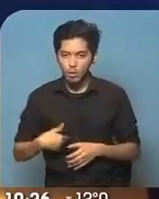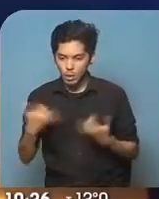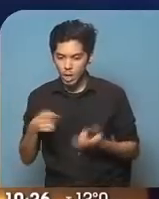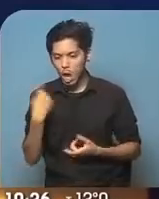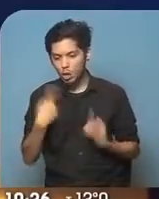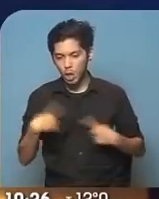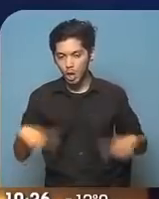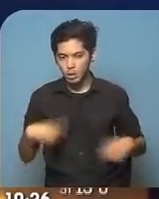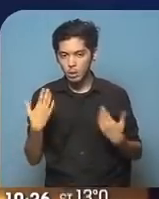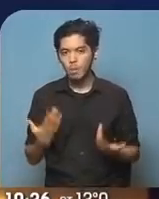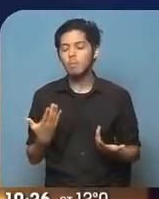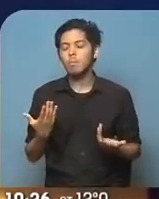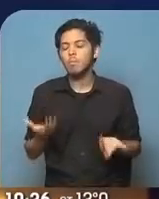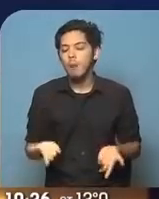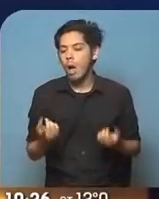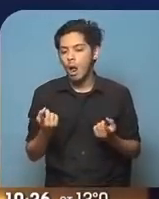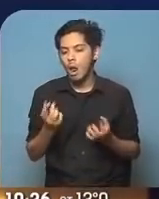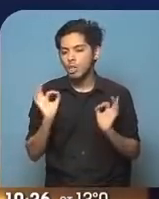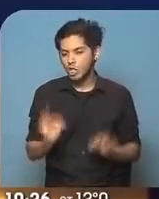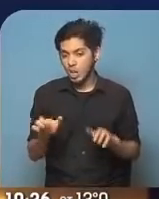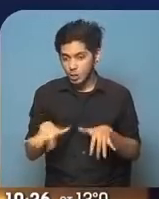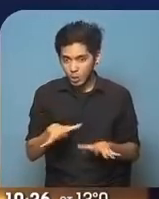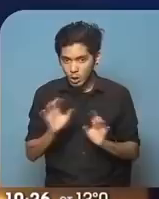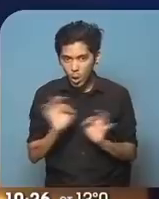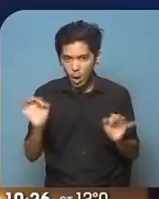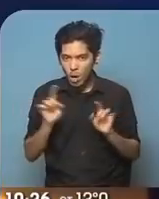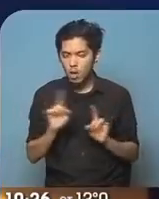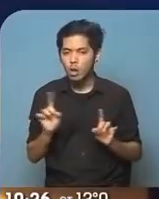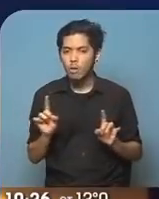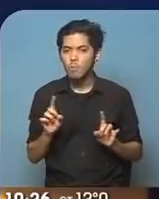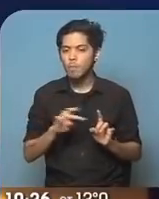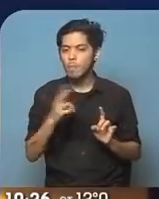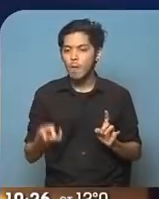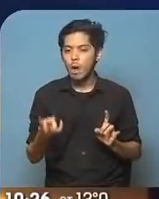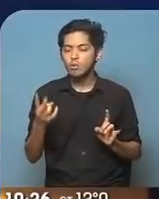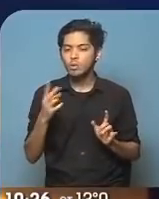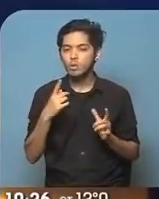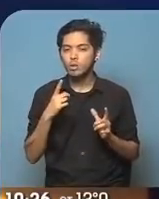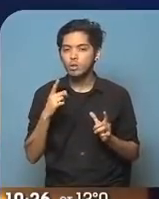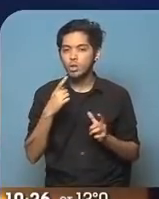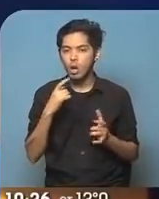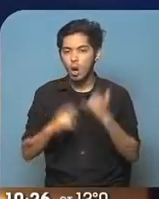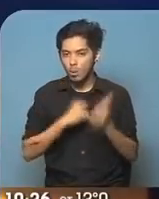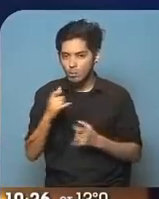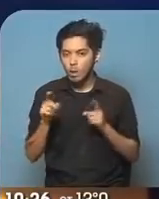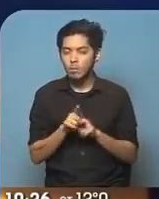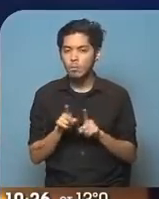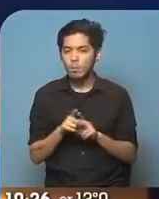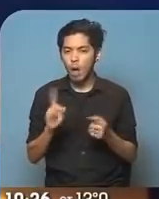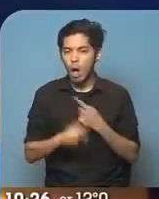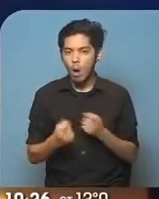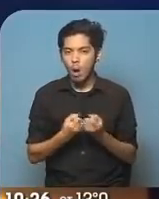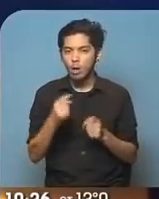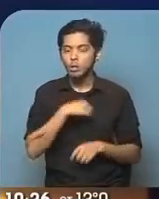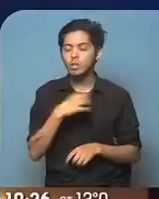otros instrumentos para no tener que llegar a esta situación y el segundo comentario por supuesto es un fue un acuerdo que se logra